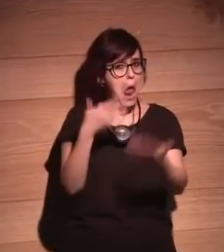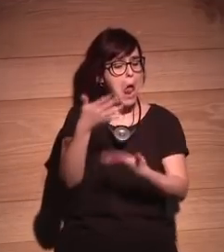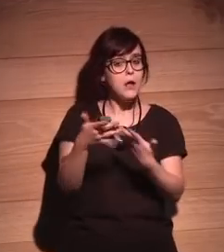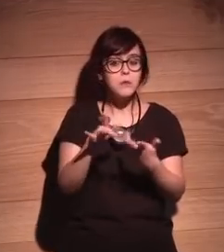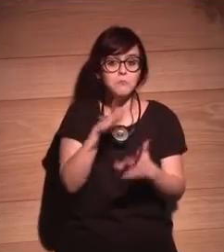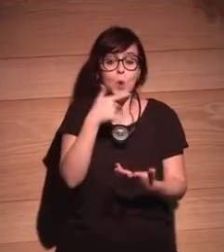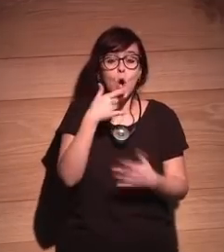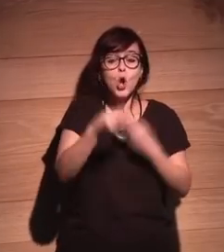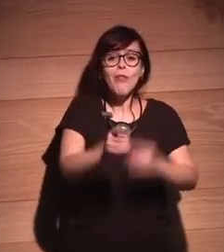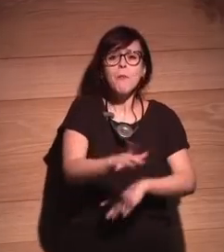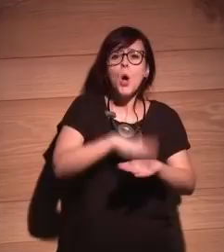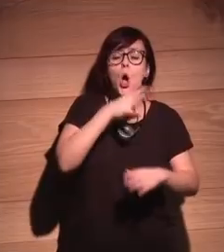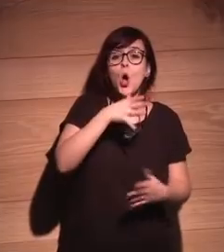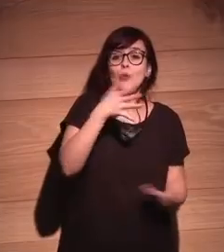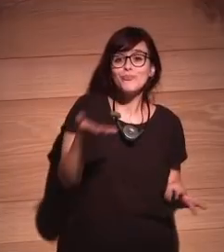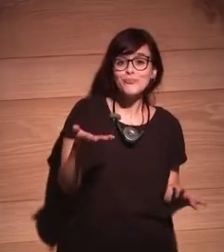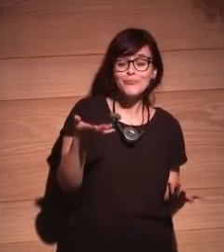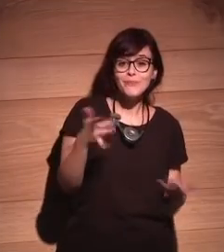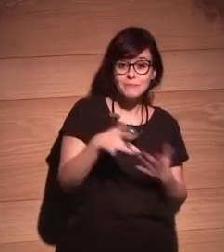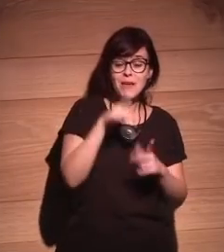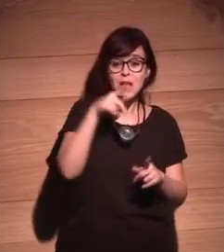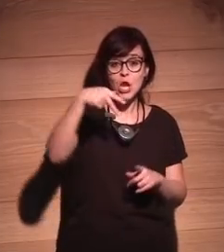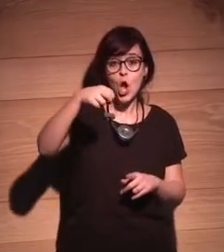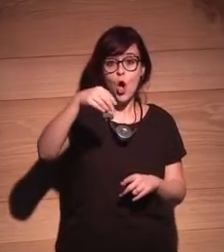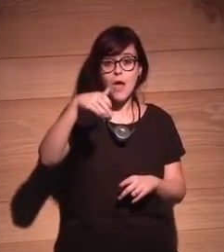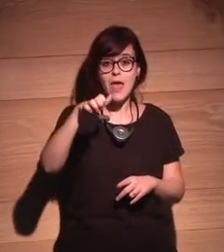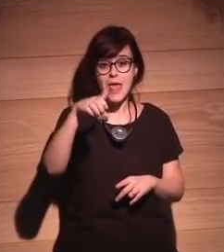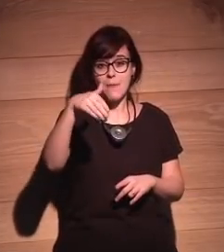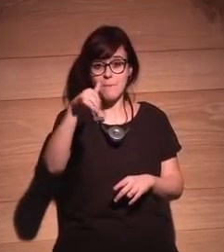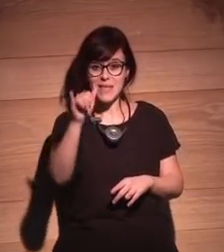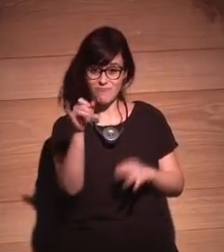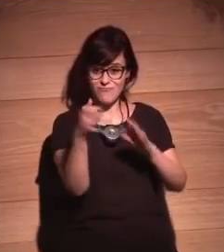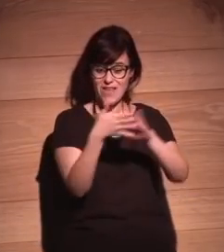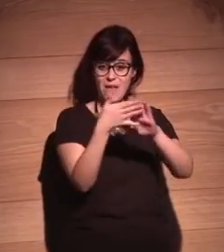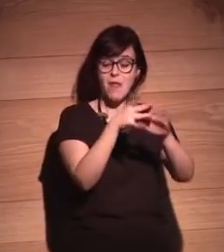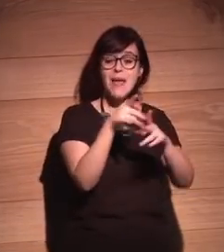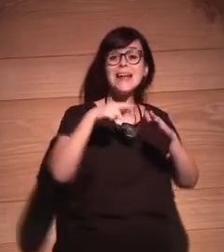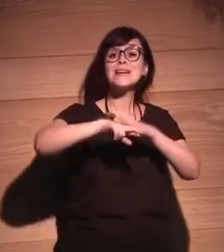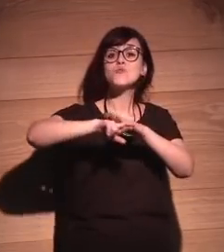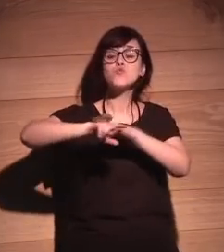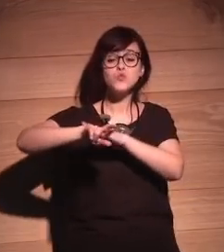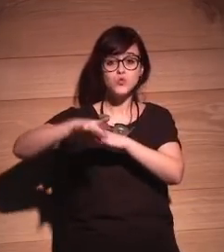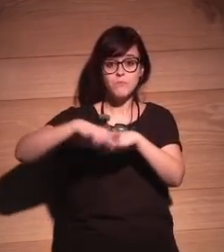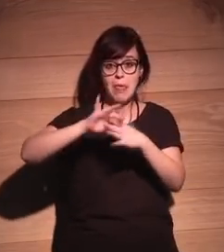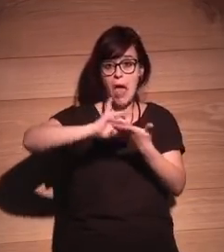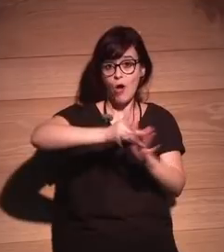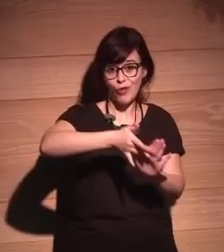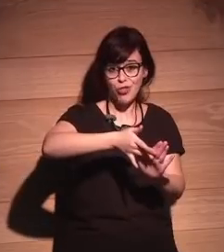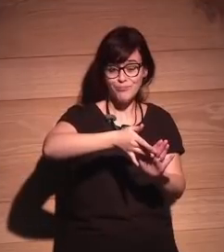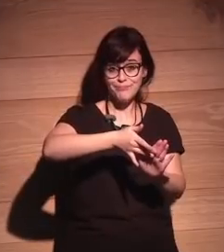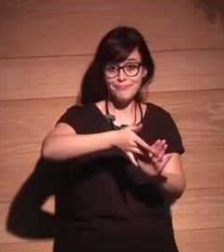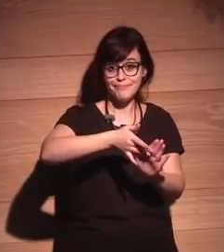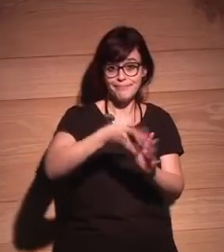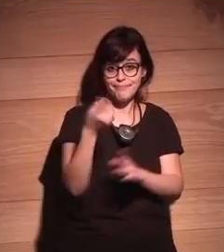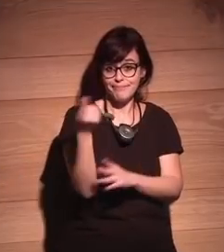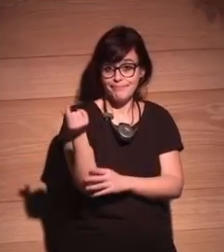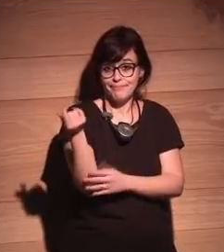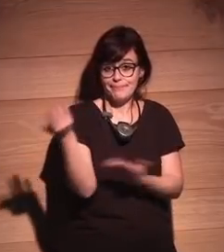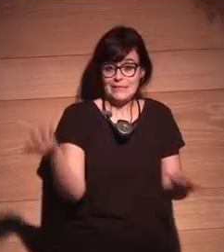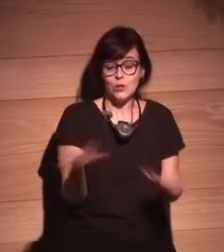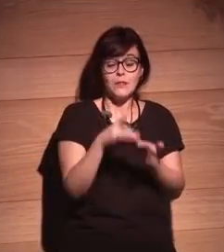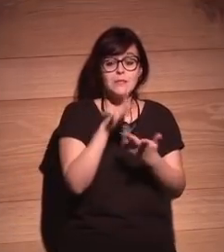¿por qué no lo hacen? Pues posiblemente tenga que ver con lo que ha dicho Noemí antes y hemos comentado, con el tema de los recursos que se han agotado y que la única